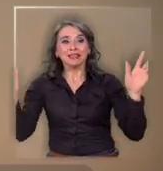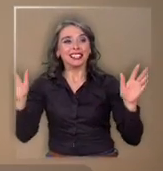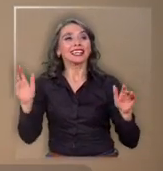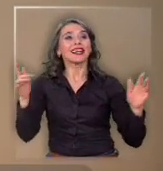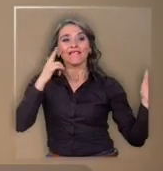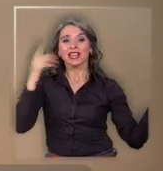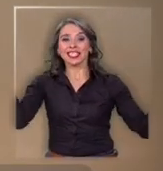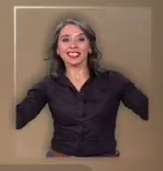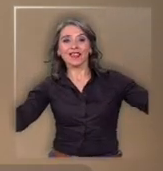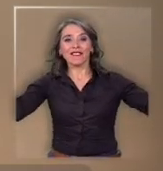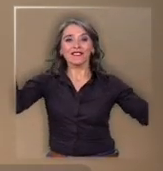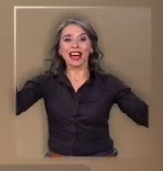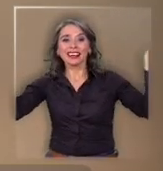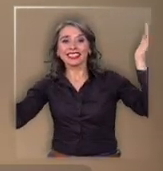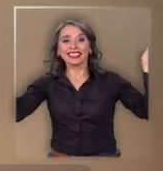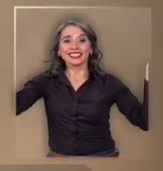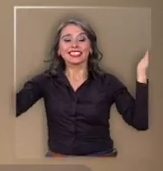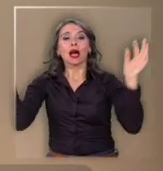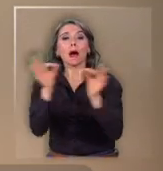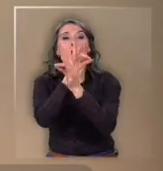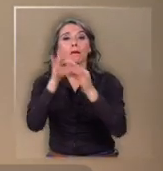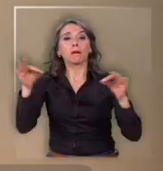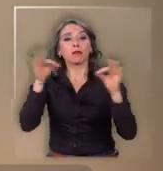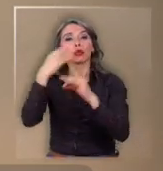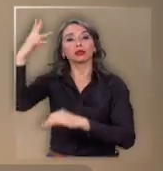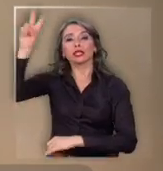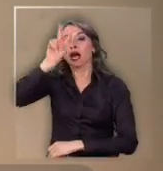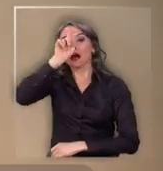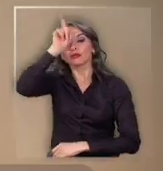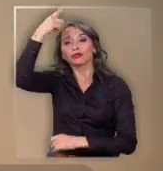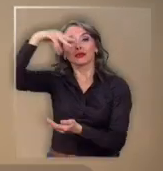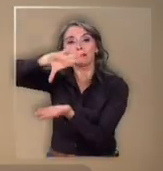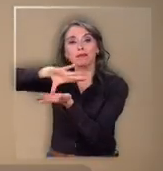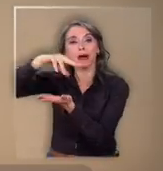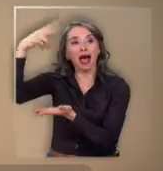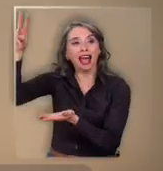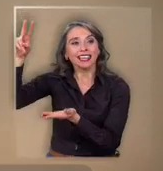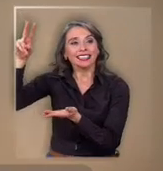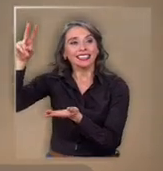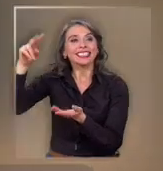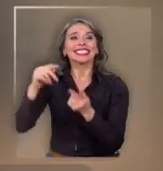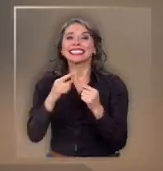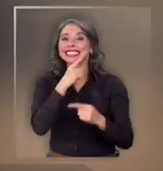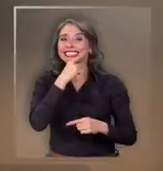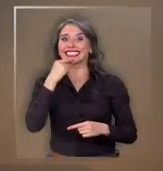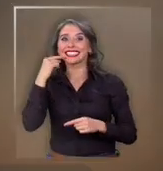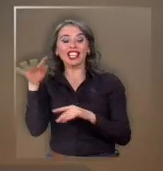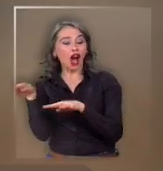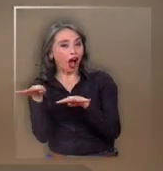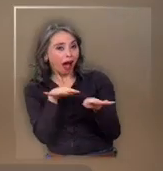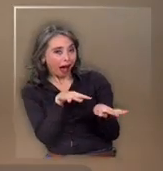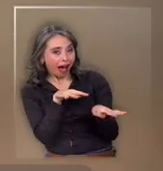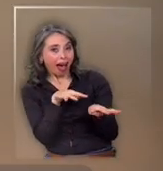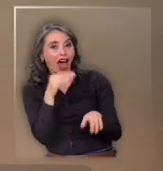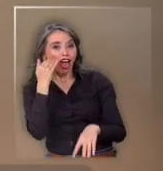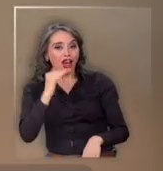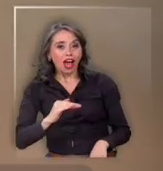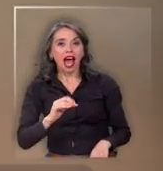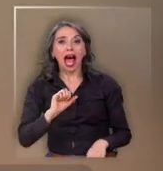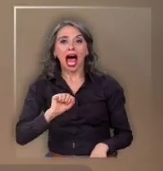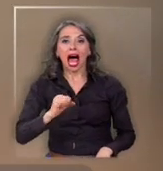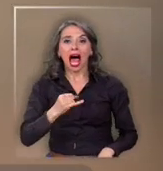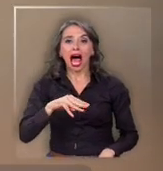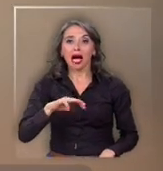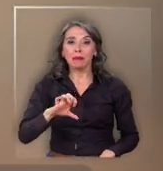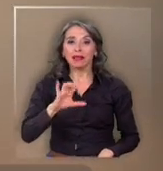Con los brazos alzados al ritmo de música tradicional y una contagiosa sonrisa, el pequeño Ahmed Rahman